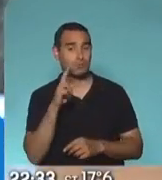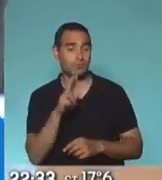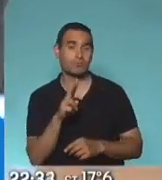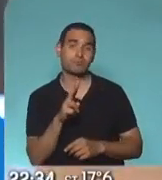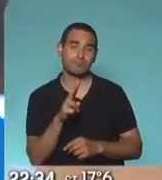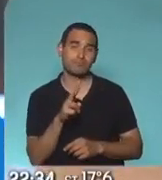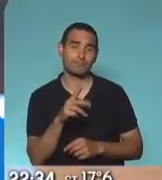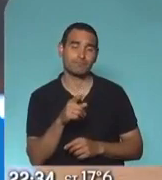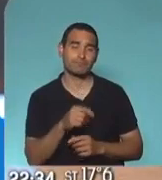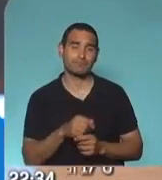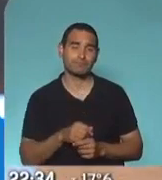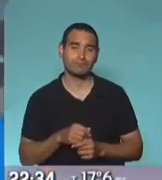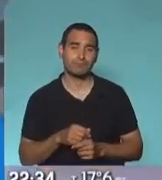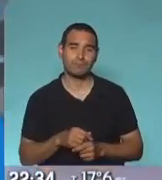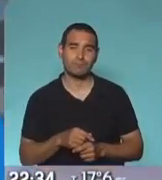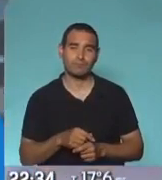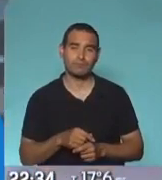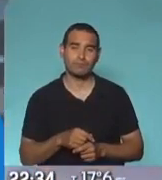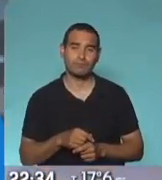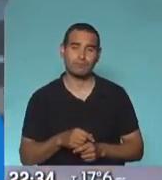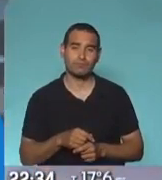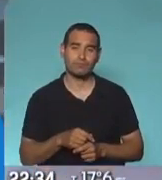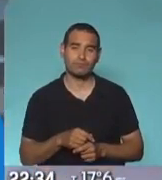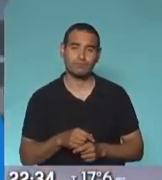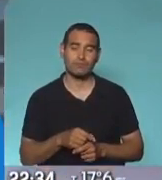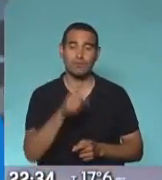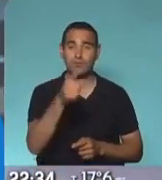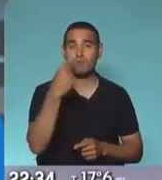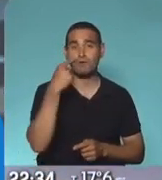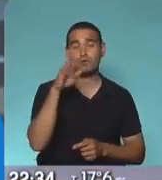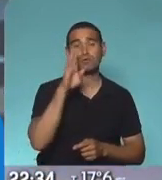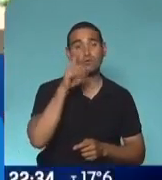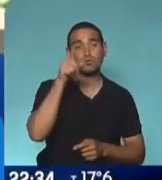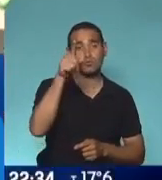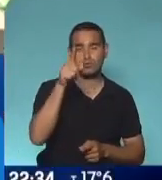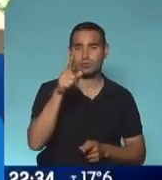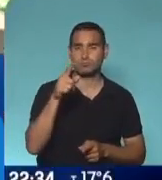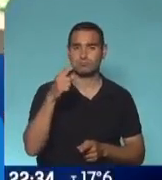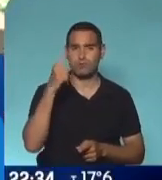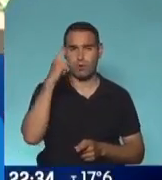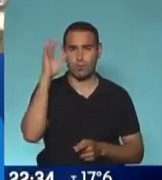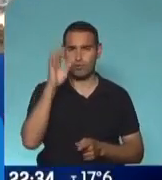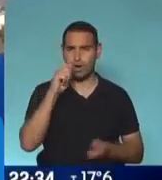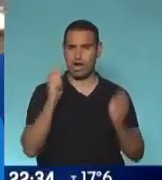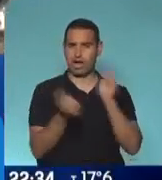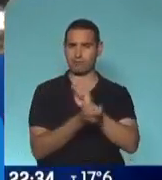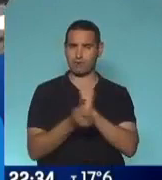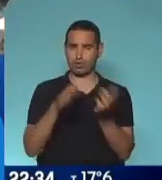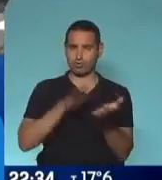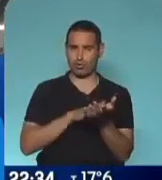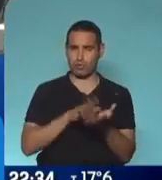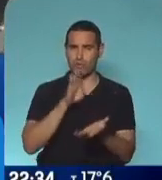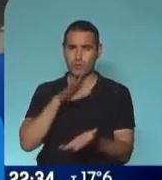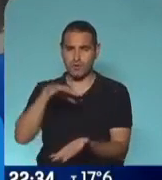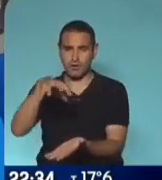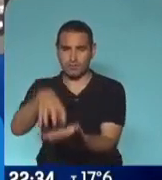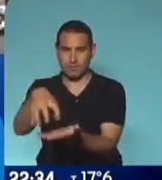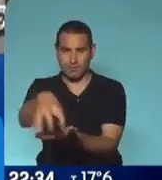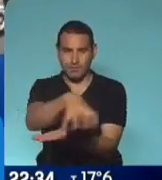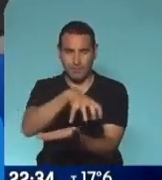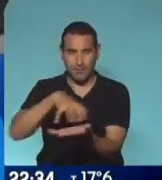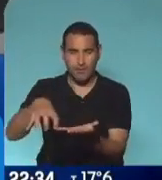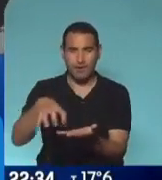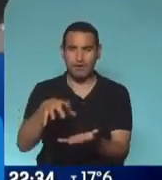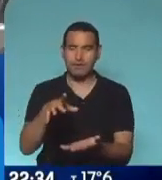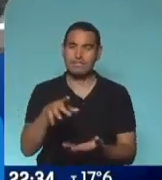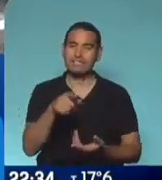relacionar este cambio de actitud o de posición frente a los asentamientos con probablemente un